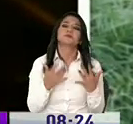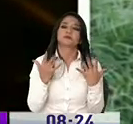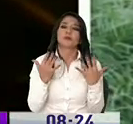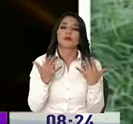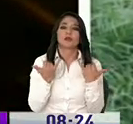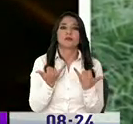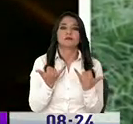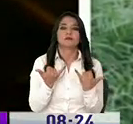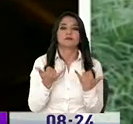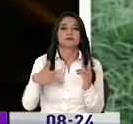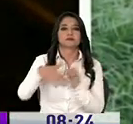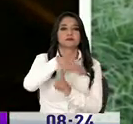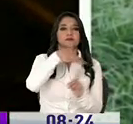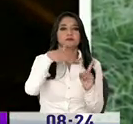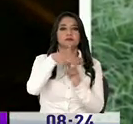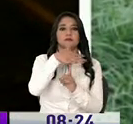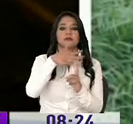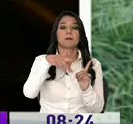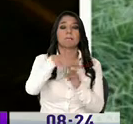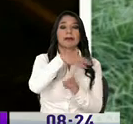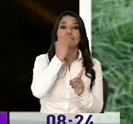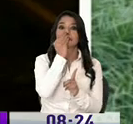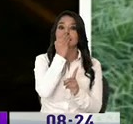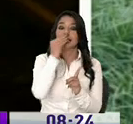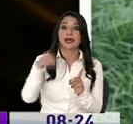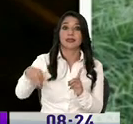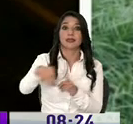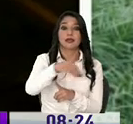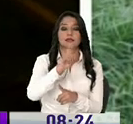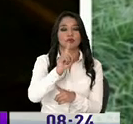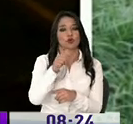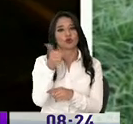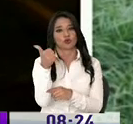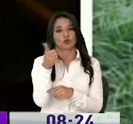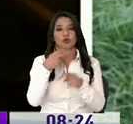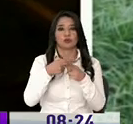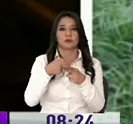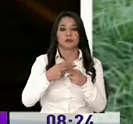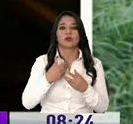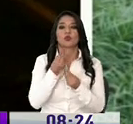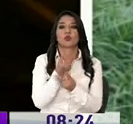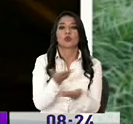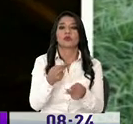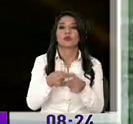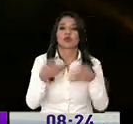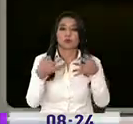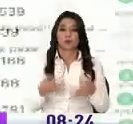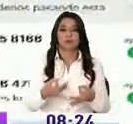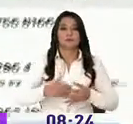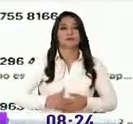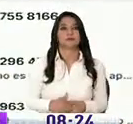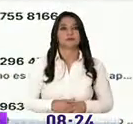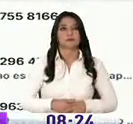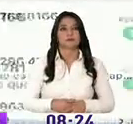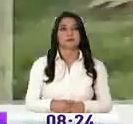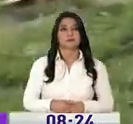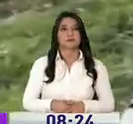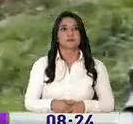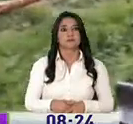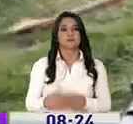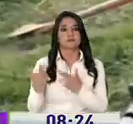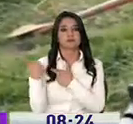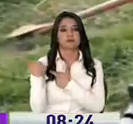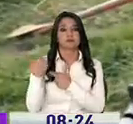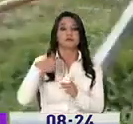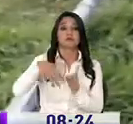ahora de los parques? ¿Ah? Ya no es el que habíamos dicho, ya les voy a contar cómo realmente se llama esto, pero los responsables de